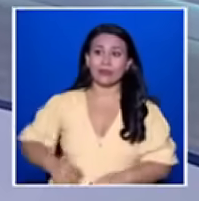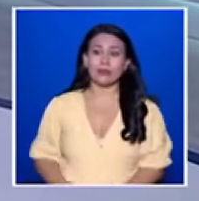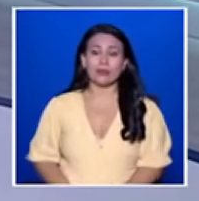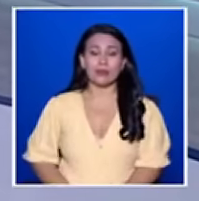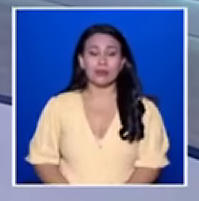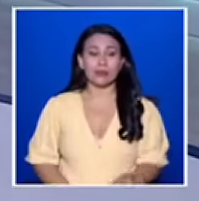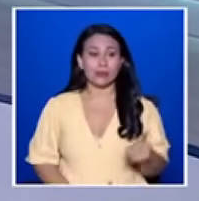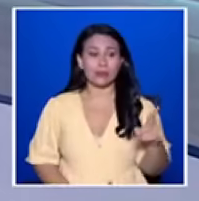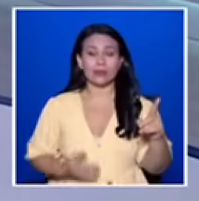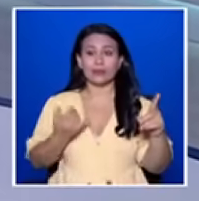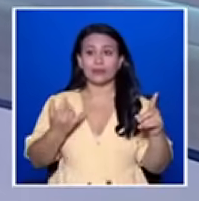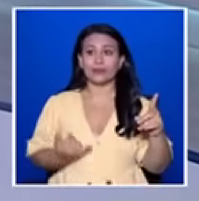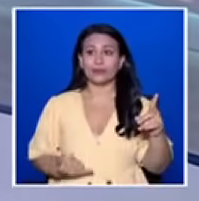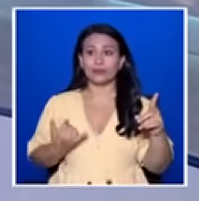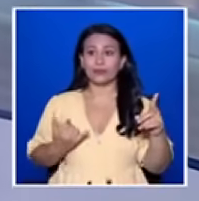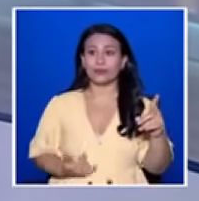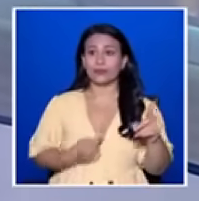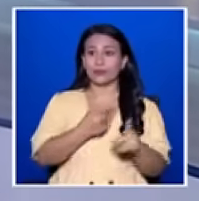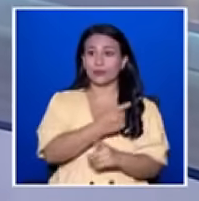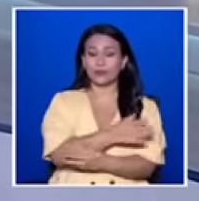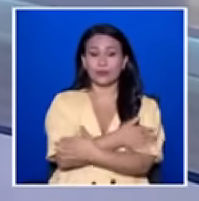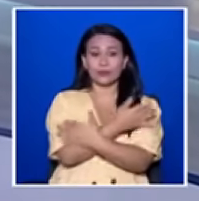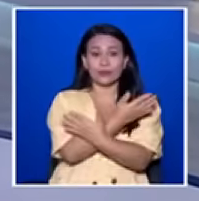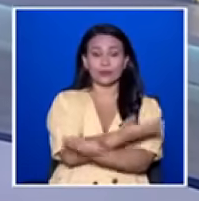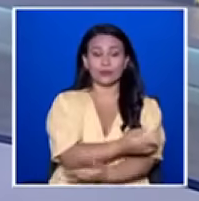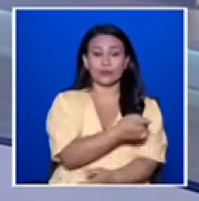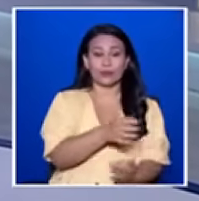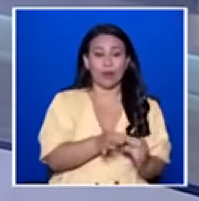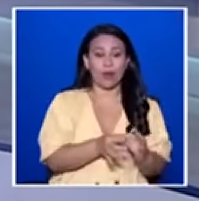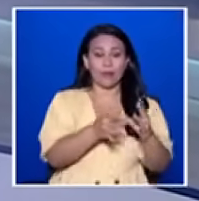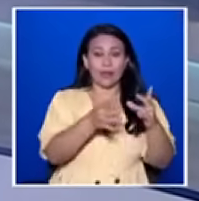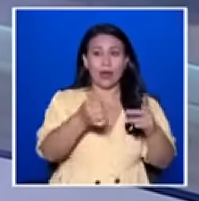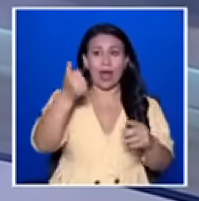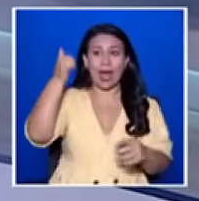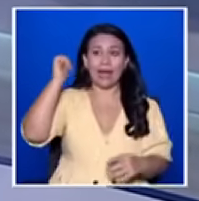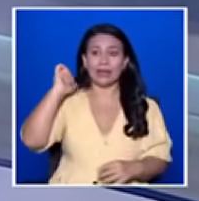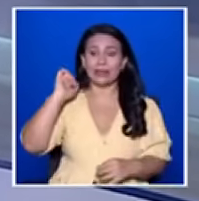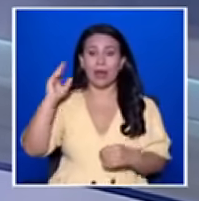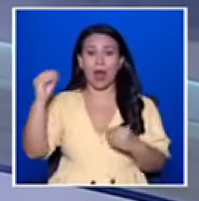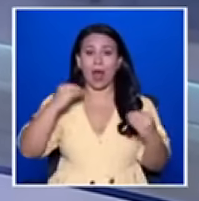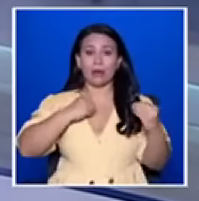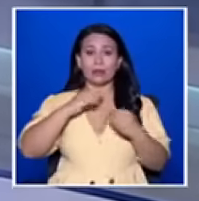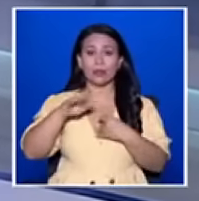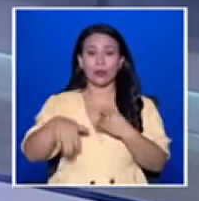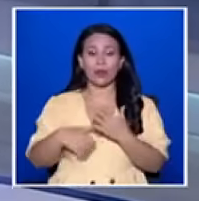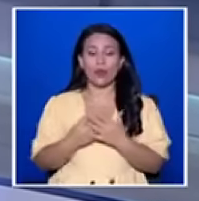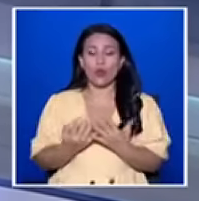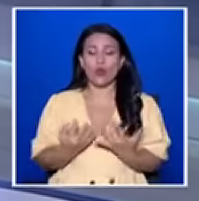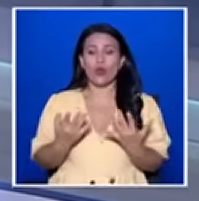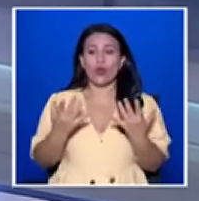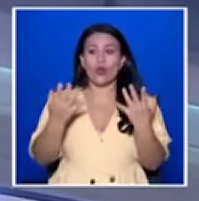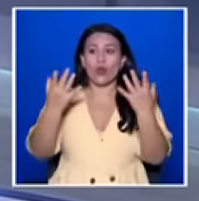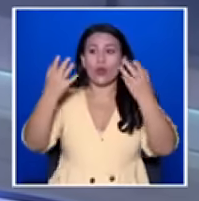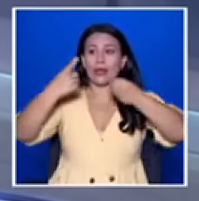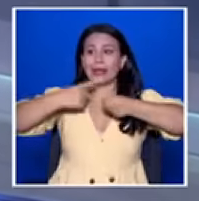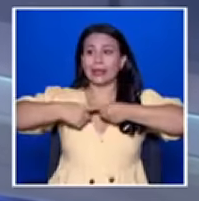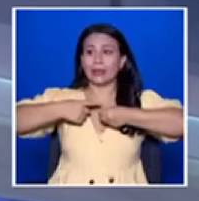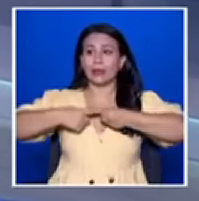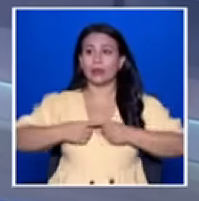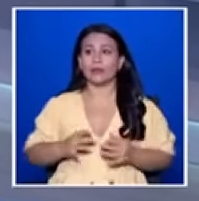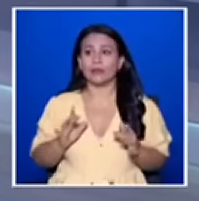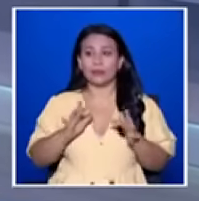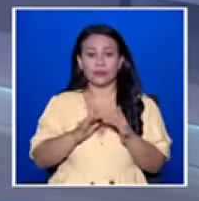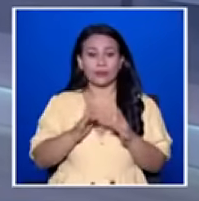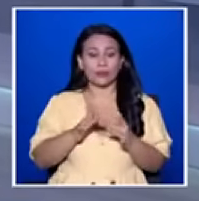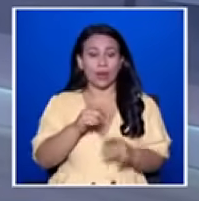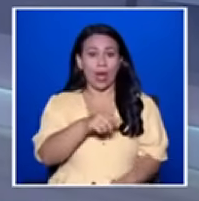Justamente vamos a revisar cuál es la situación a esta hora en las zonas donde ayer se registraron los incendios de gran magnitud en la capital. Sí, vamos a hacer contacto